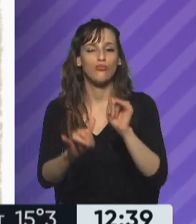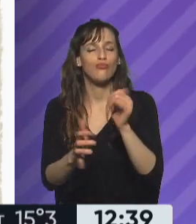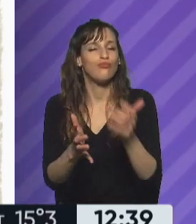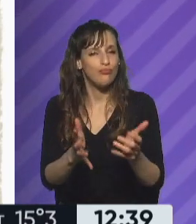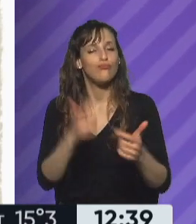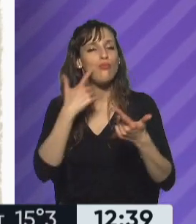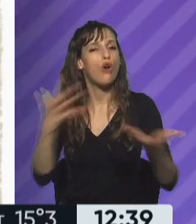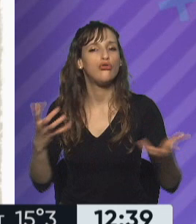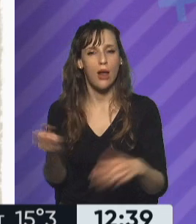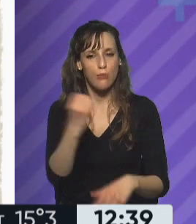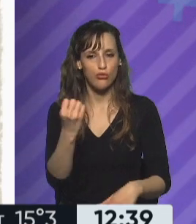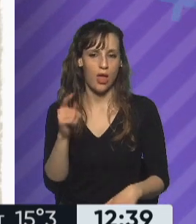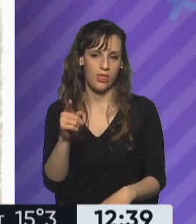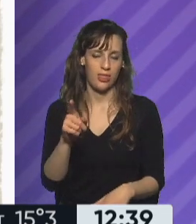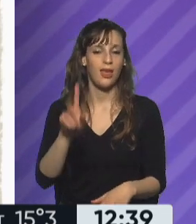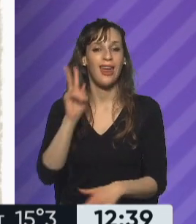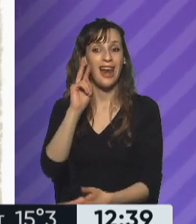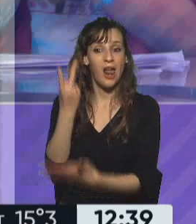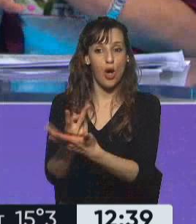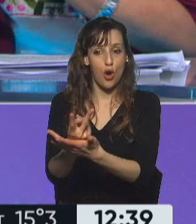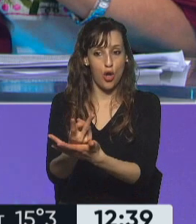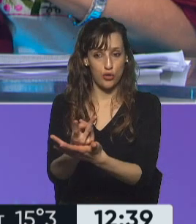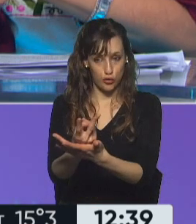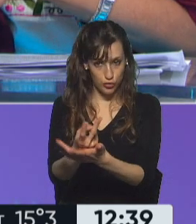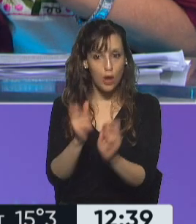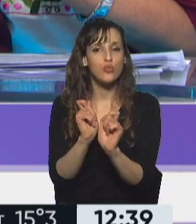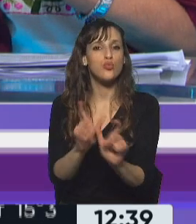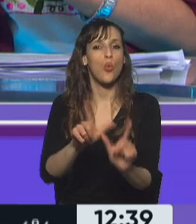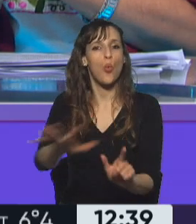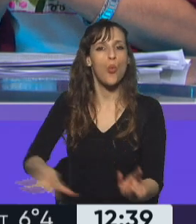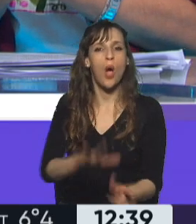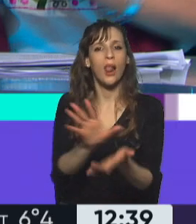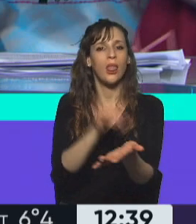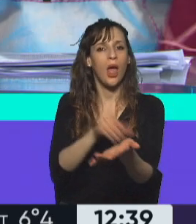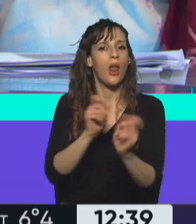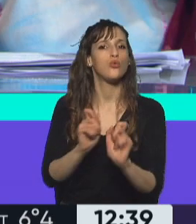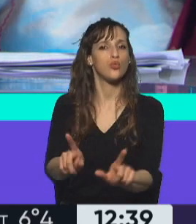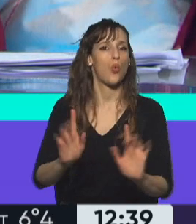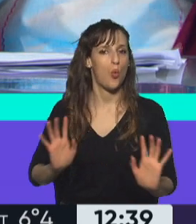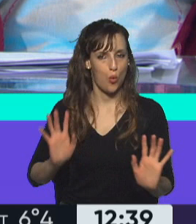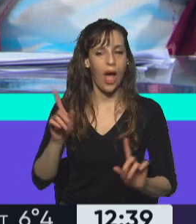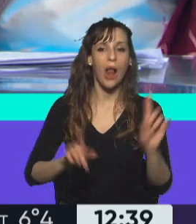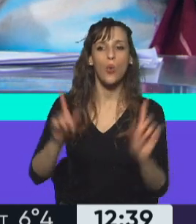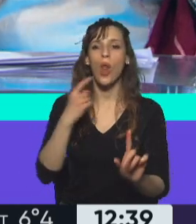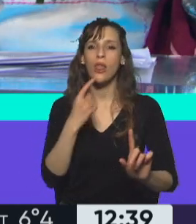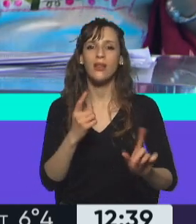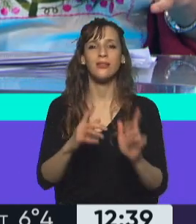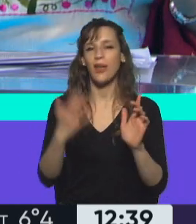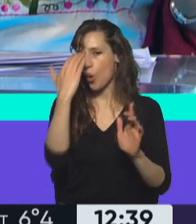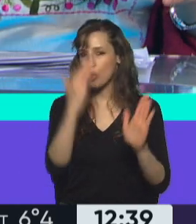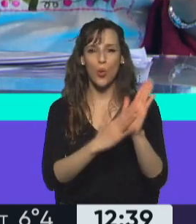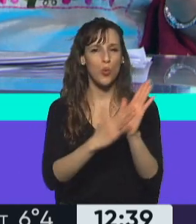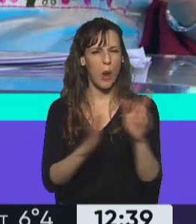resaltar como importante, se reconoce tanto la posesión como la propiedad comunitaria de sus tierras, ¿no? Algunos lo ponen como antagónicos en la Constitución, pero